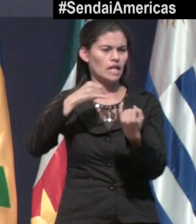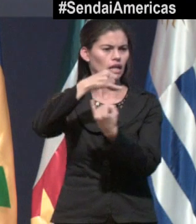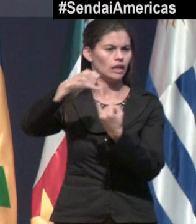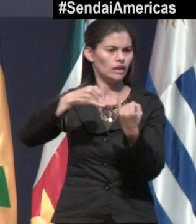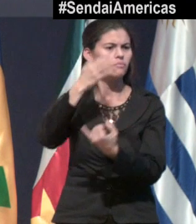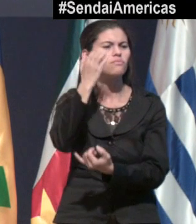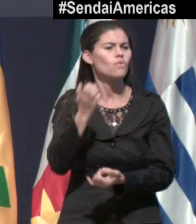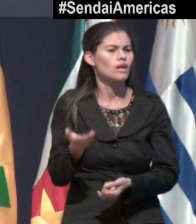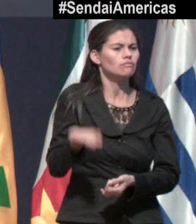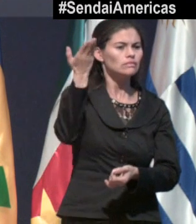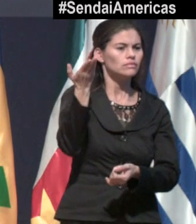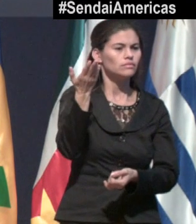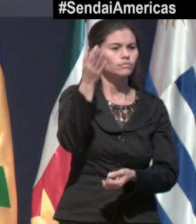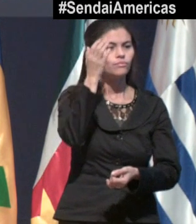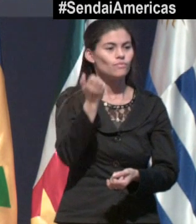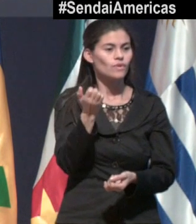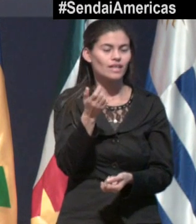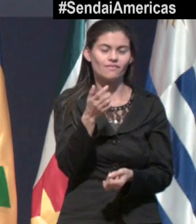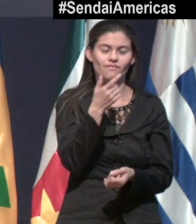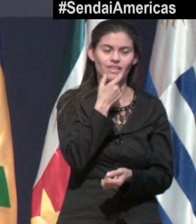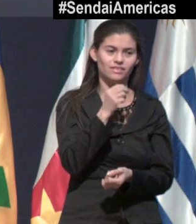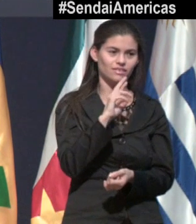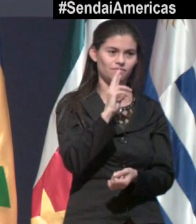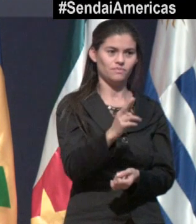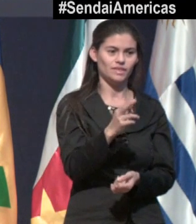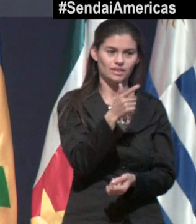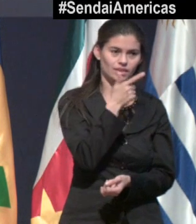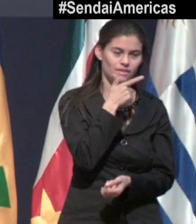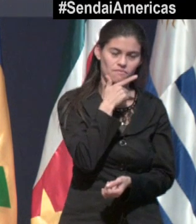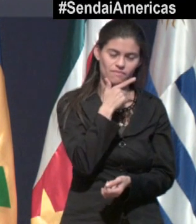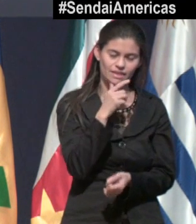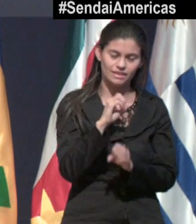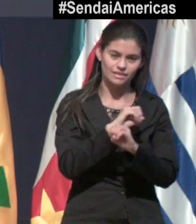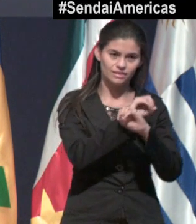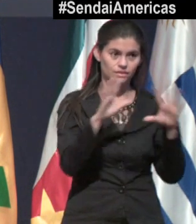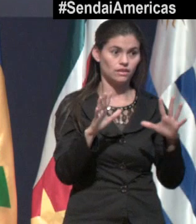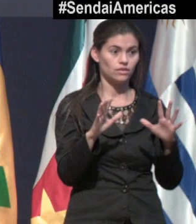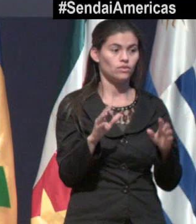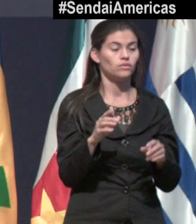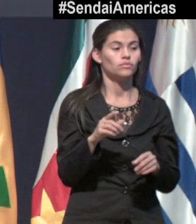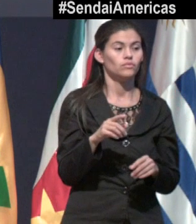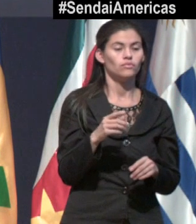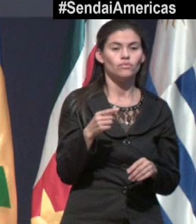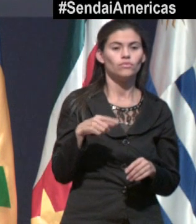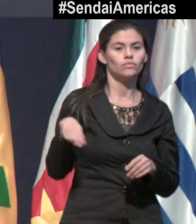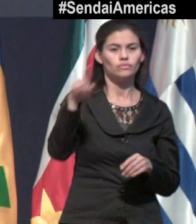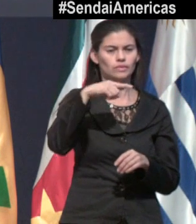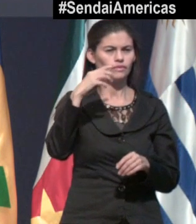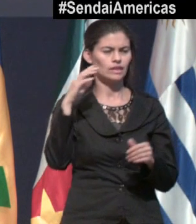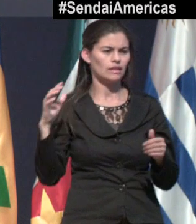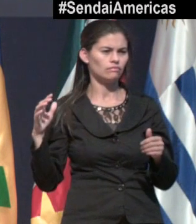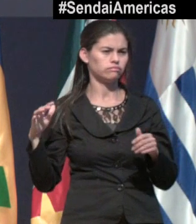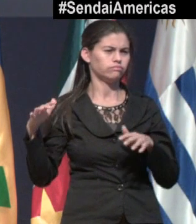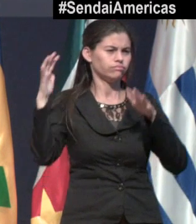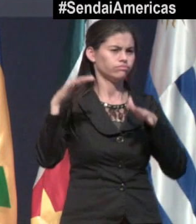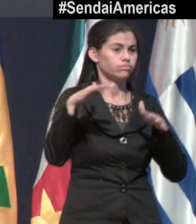respuesta creo que es bastante sencilla y bastante obvia. Si un huracán como Katrina